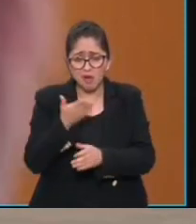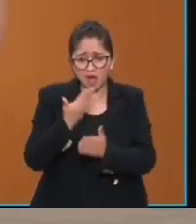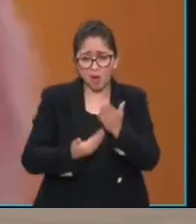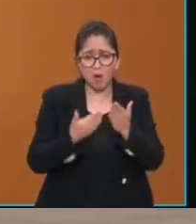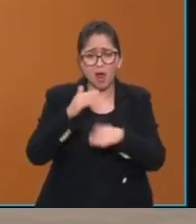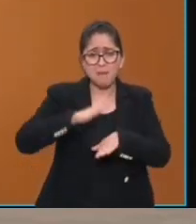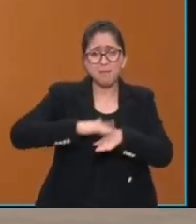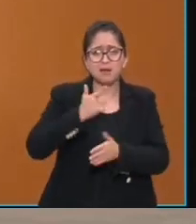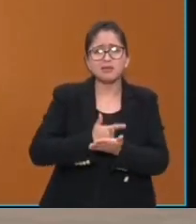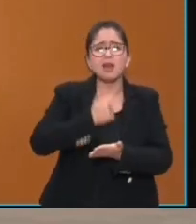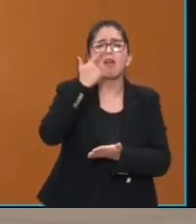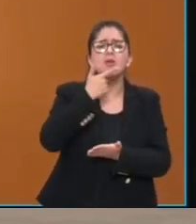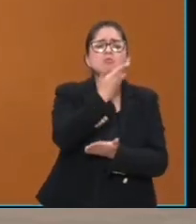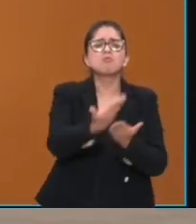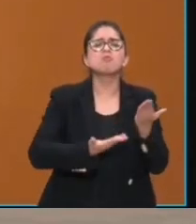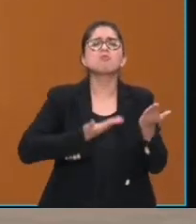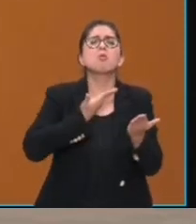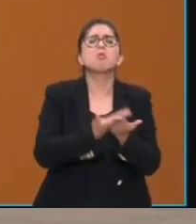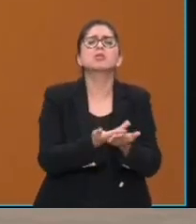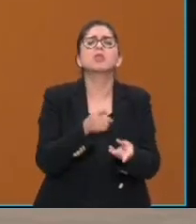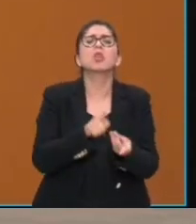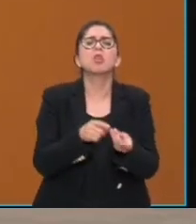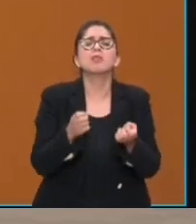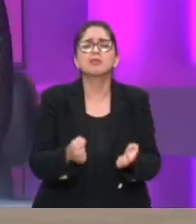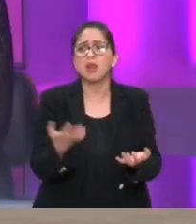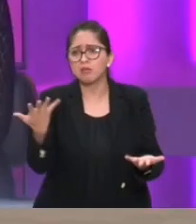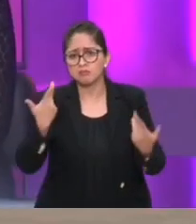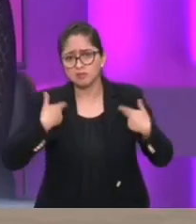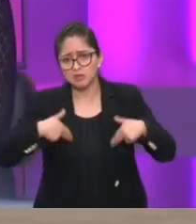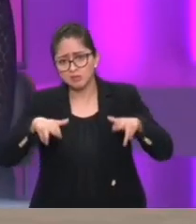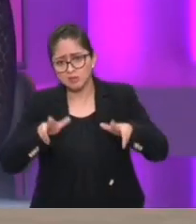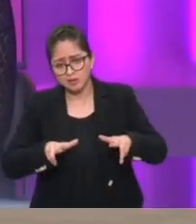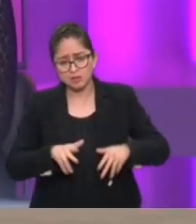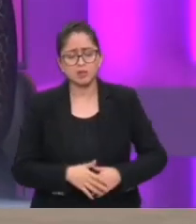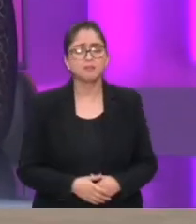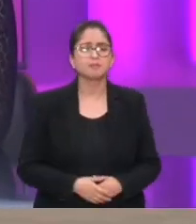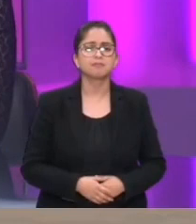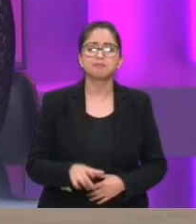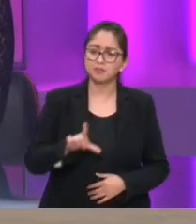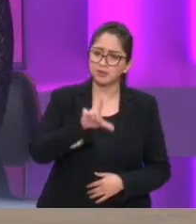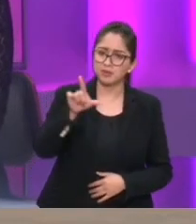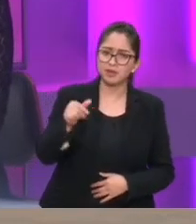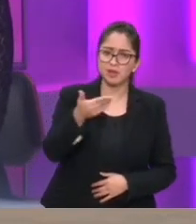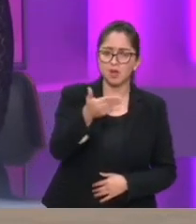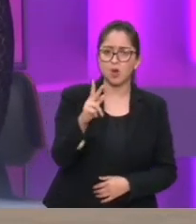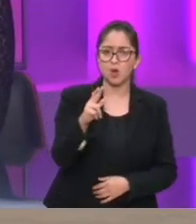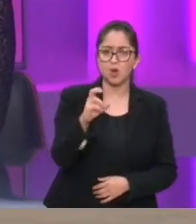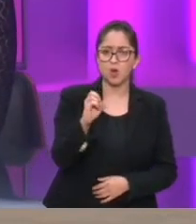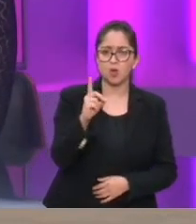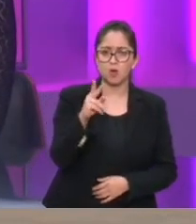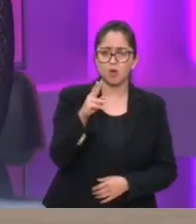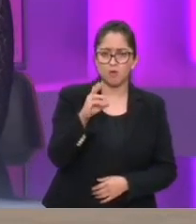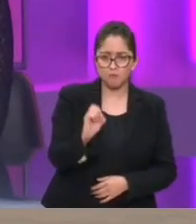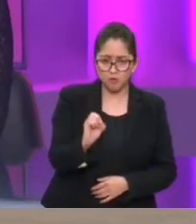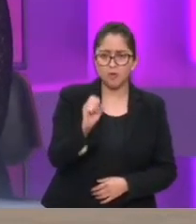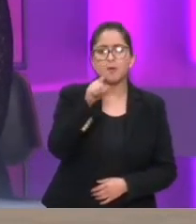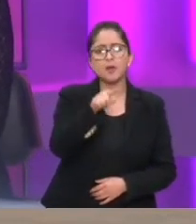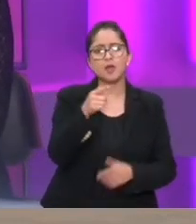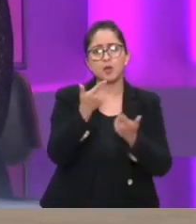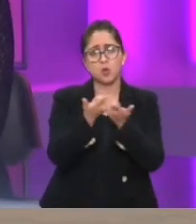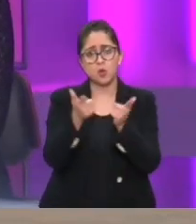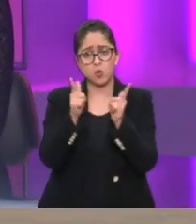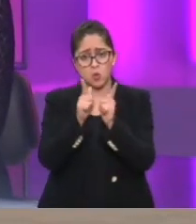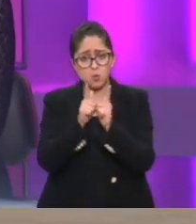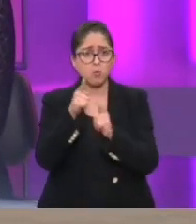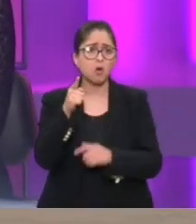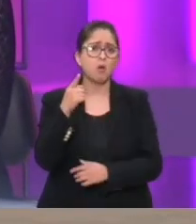¿Dónde están las propuestas, representante? Volvemos con usted hasta por 30 segundos, Rodolfo Ondarza. Le recuerdo al resto de los partidos que tienen